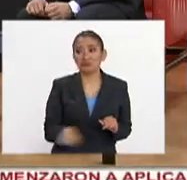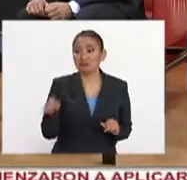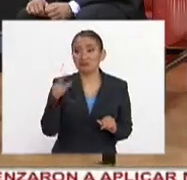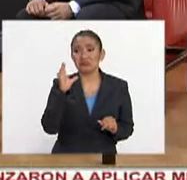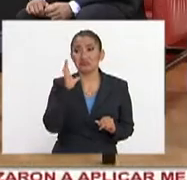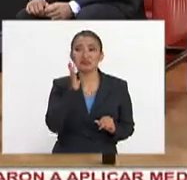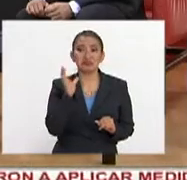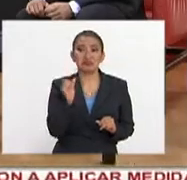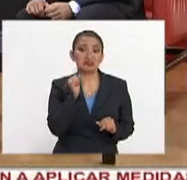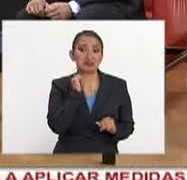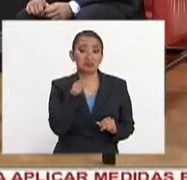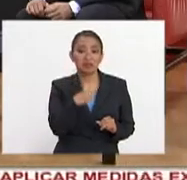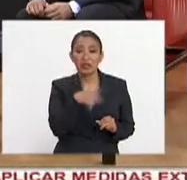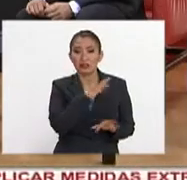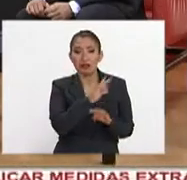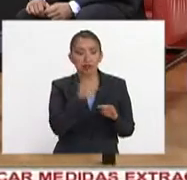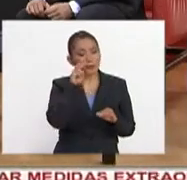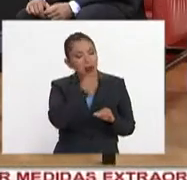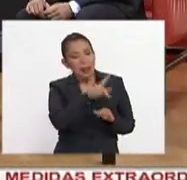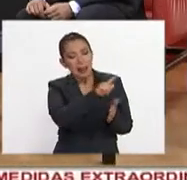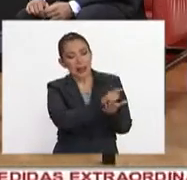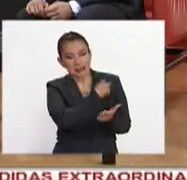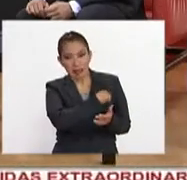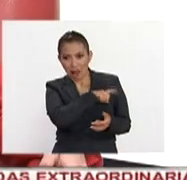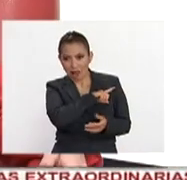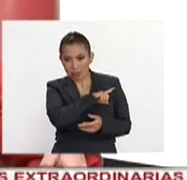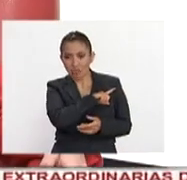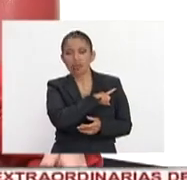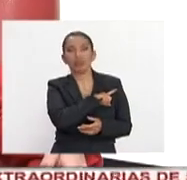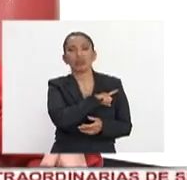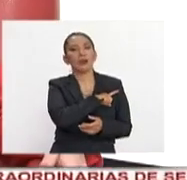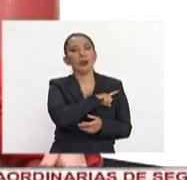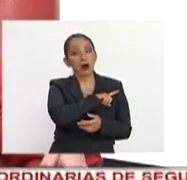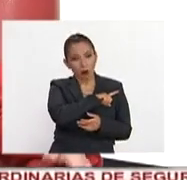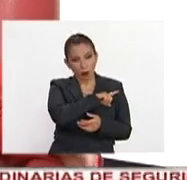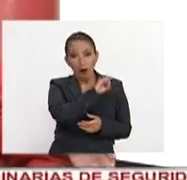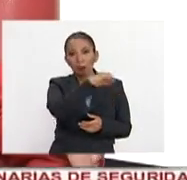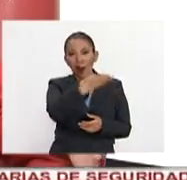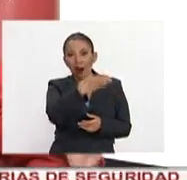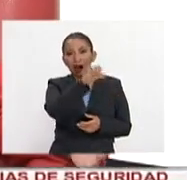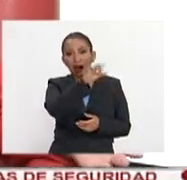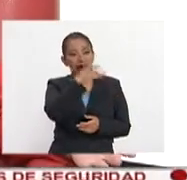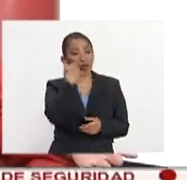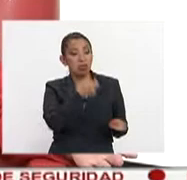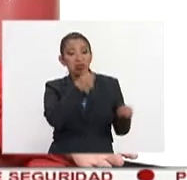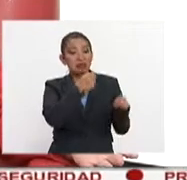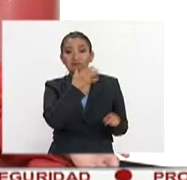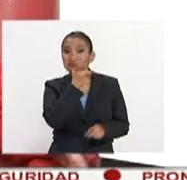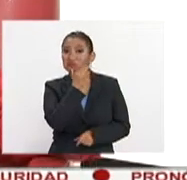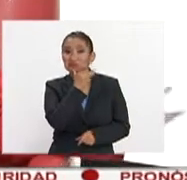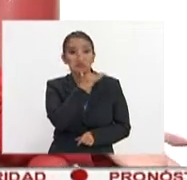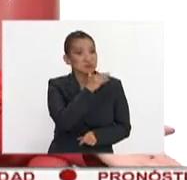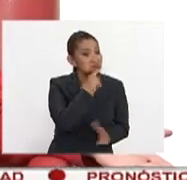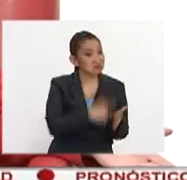el Congreso. Todo, bueno, lo vimos con la ley de salud del presidente Obama, que la quieren revocar y que no han